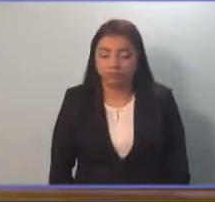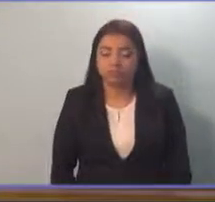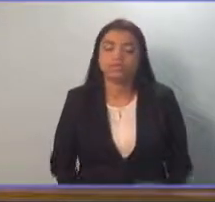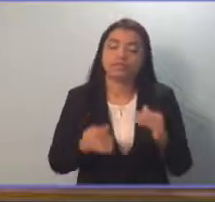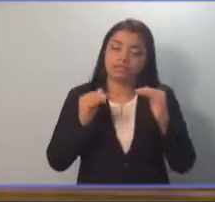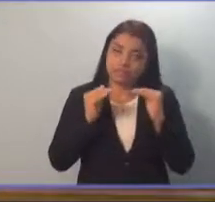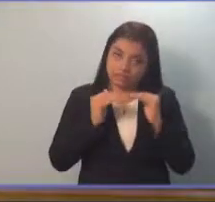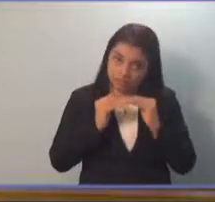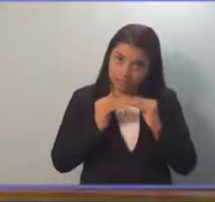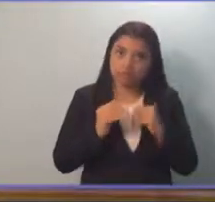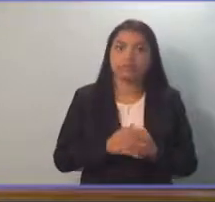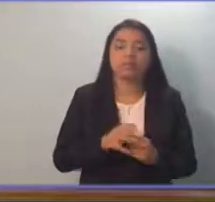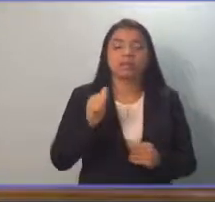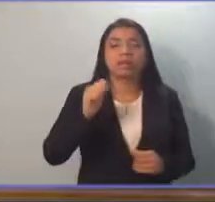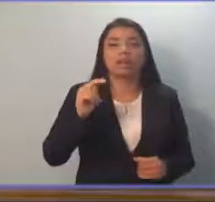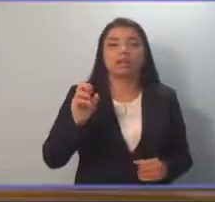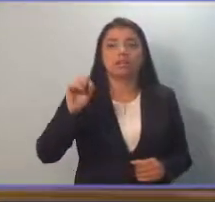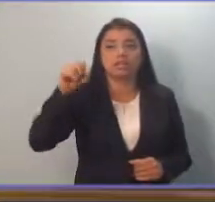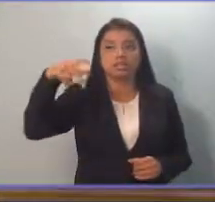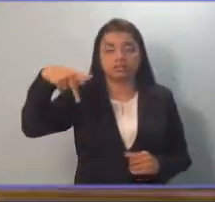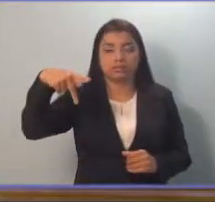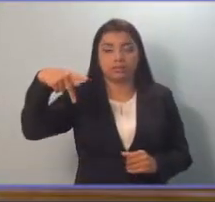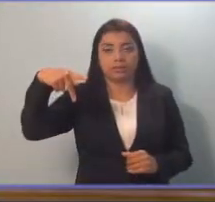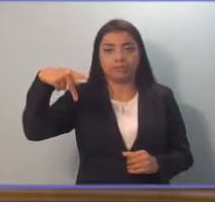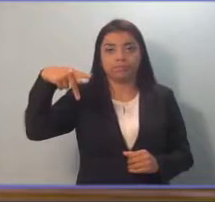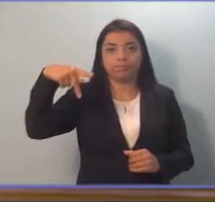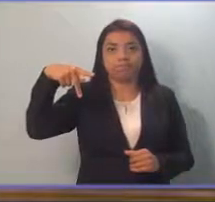Asimismo, la Academia Nacional de Seguridad Pública